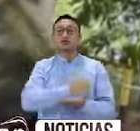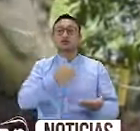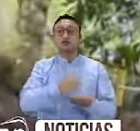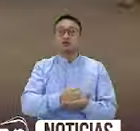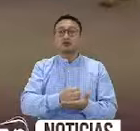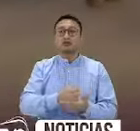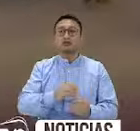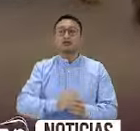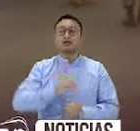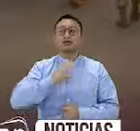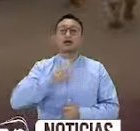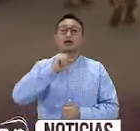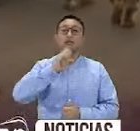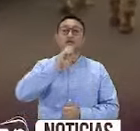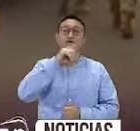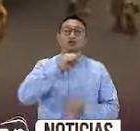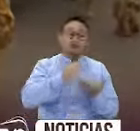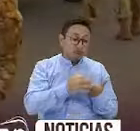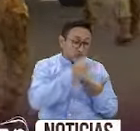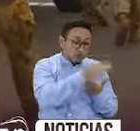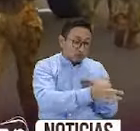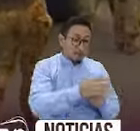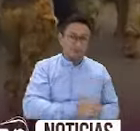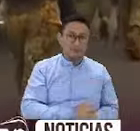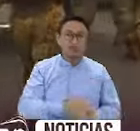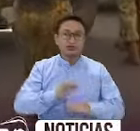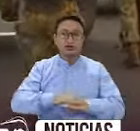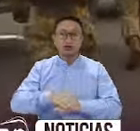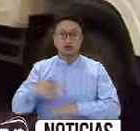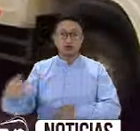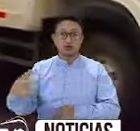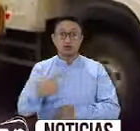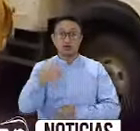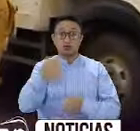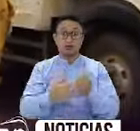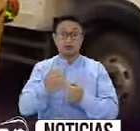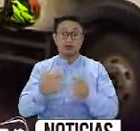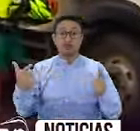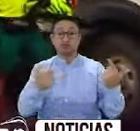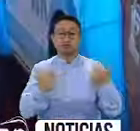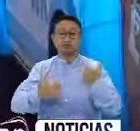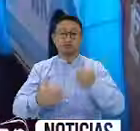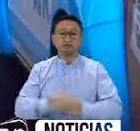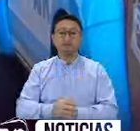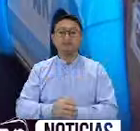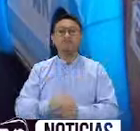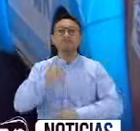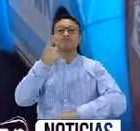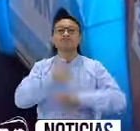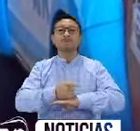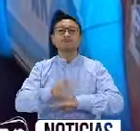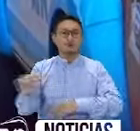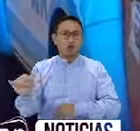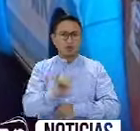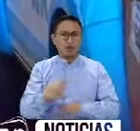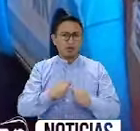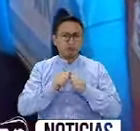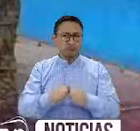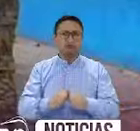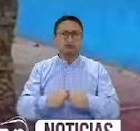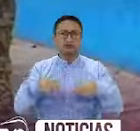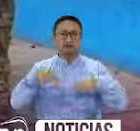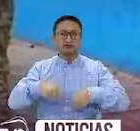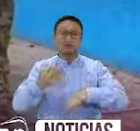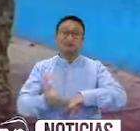cantón Camilo Ponce Enríquez en el Azuay debido a la grave conmoción social el decreto mantendrá las mismas condiciones que los